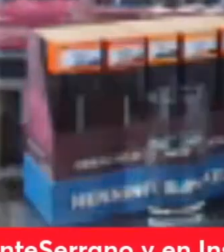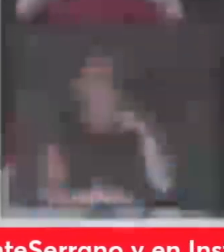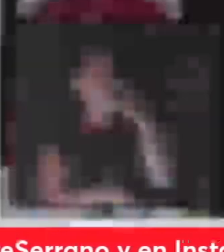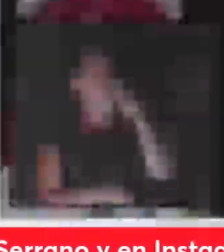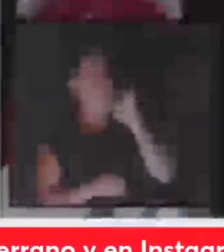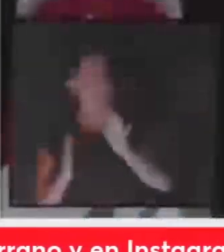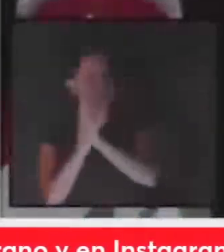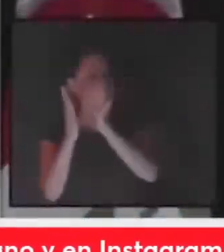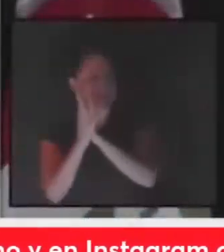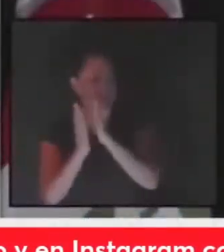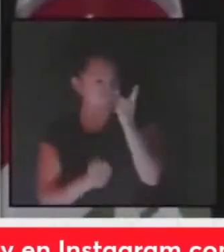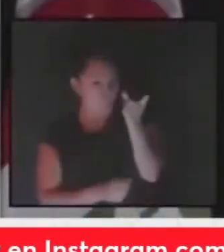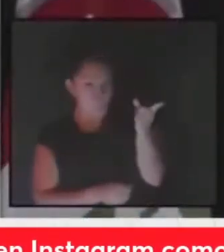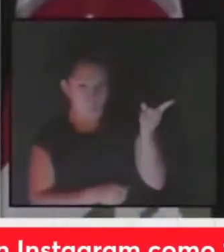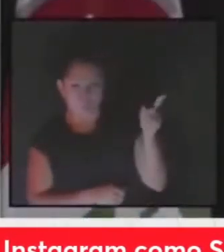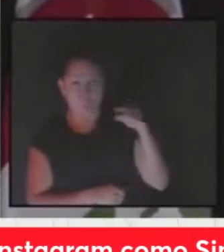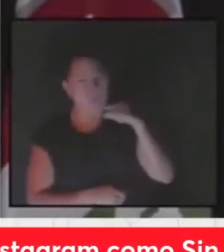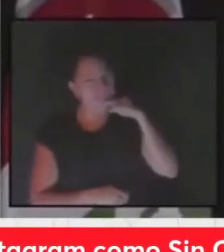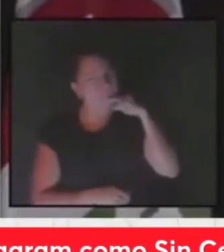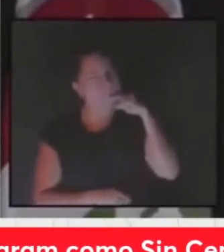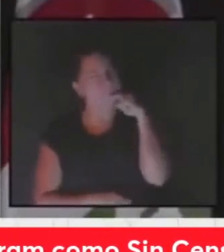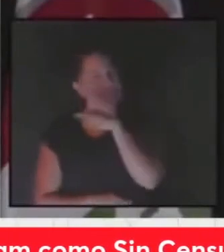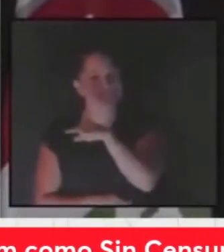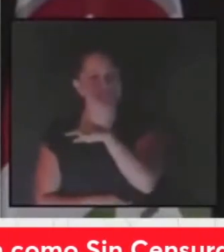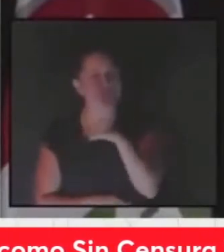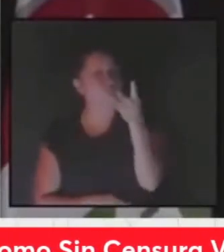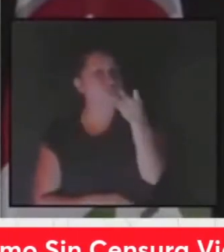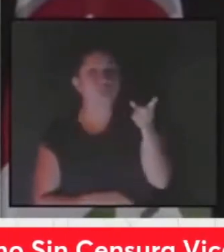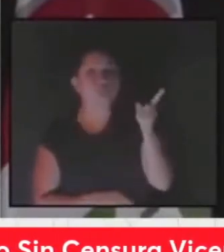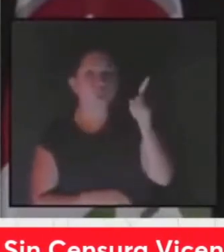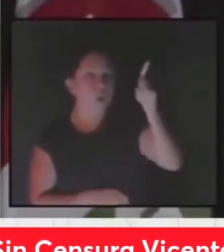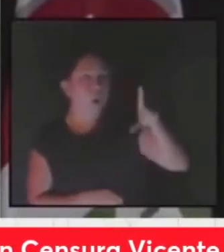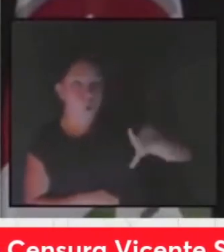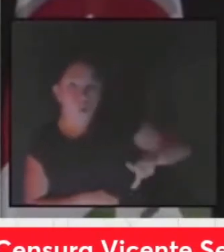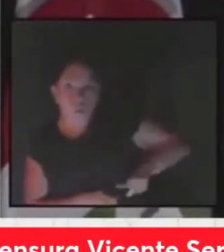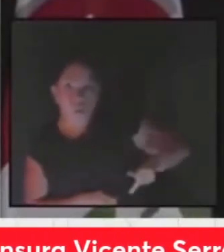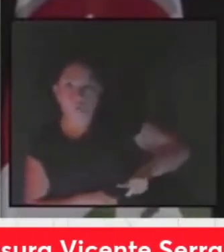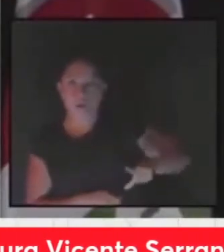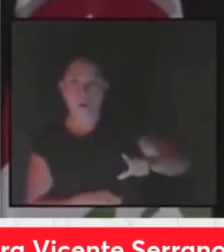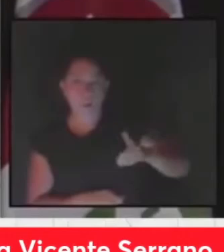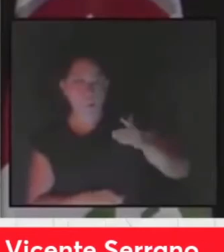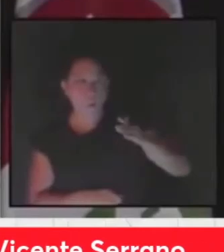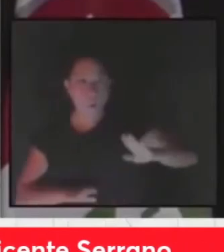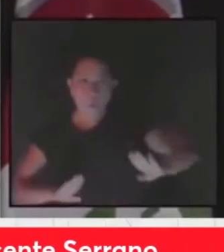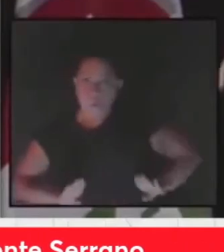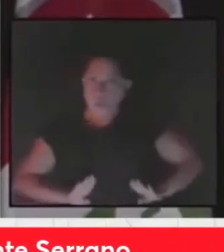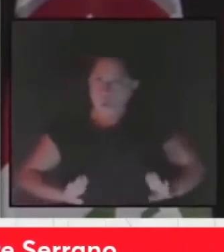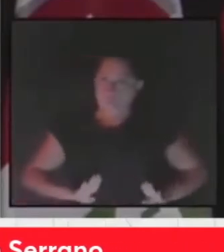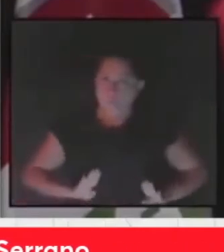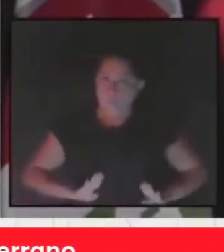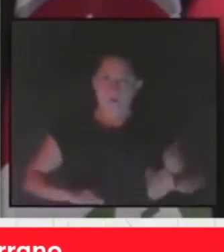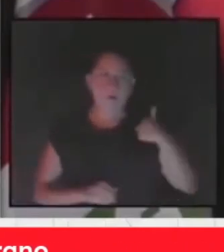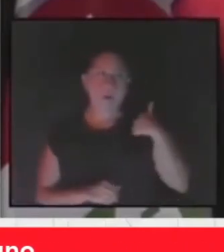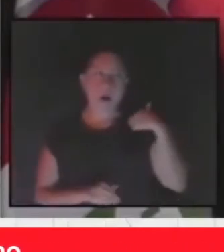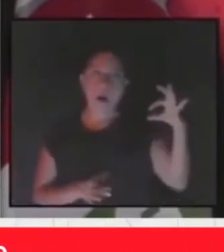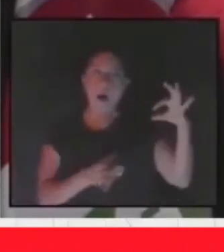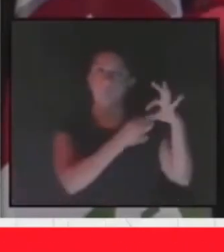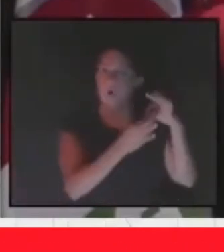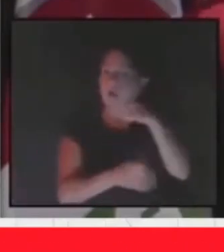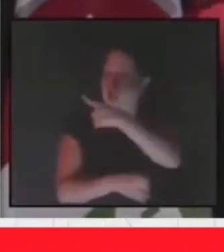priistas, habían estado alertando que Alito buscaría extender, como bien apuntaste, su mandato hasta